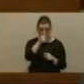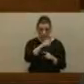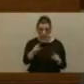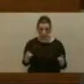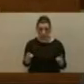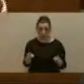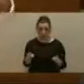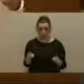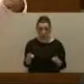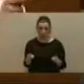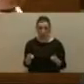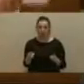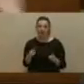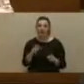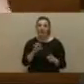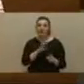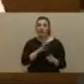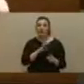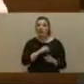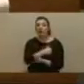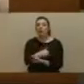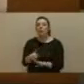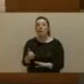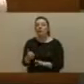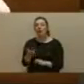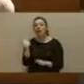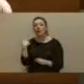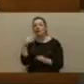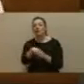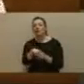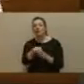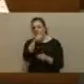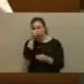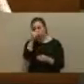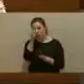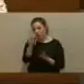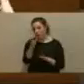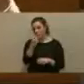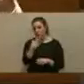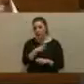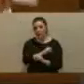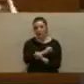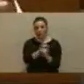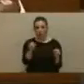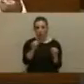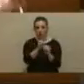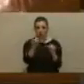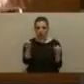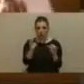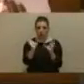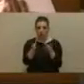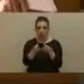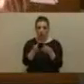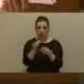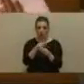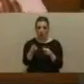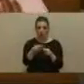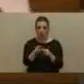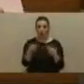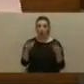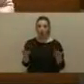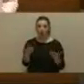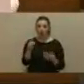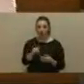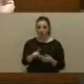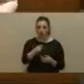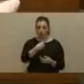el señor de Ciudadanos estaba en el PSOE, pero, en fin, ninguno de los otros grupos parlamentarios. Y esto es lo